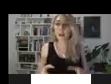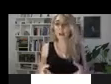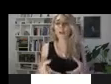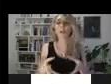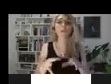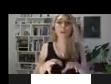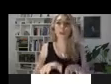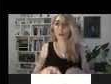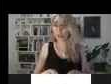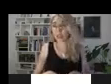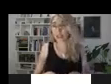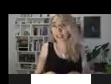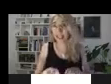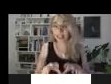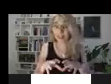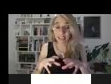informado